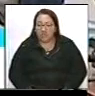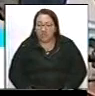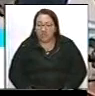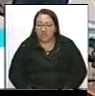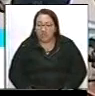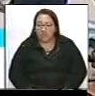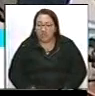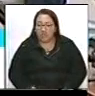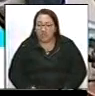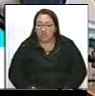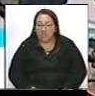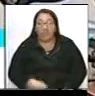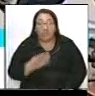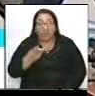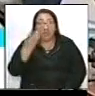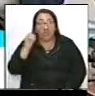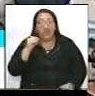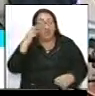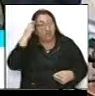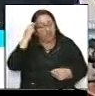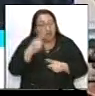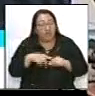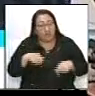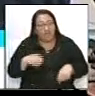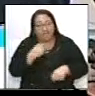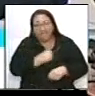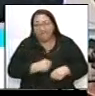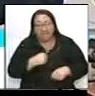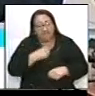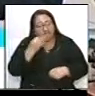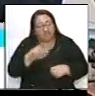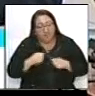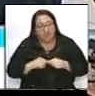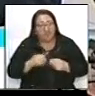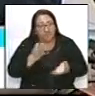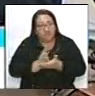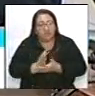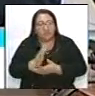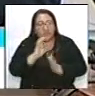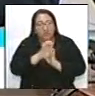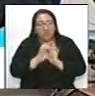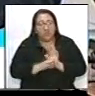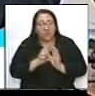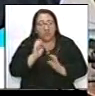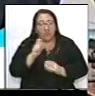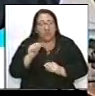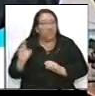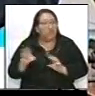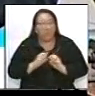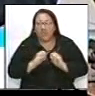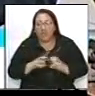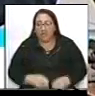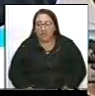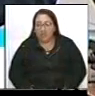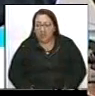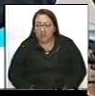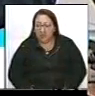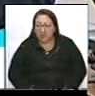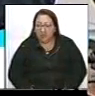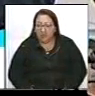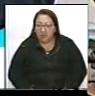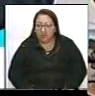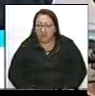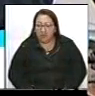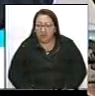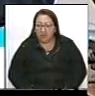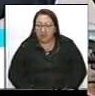política detrás de esto, y eso es lamentable. Porque deberíamos ceñirnos al Código de Ética y no dejar que determinadas